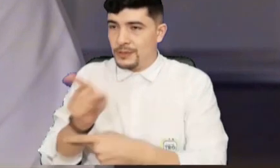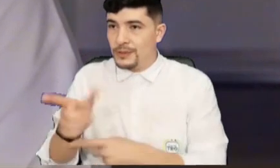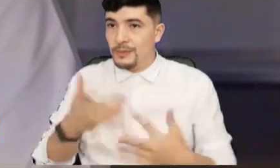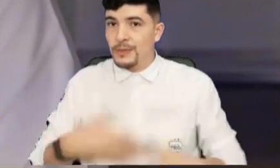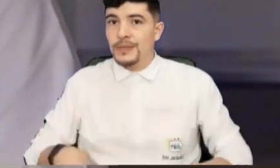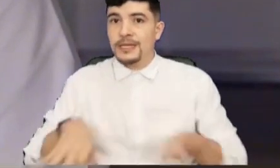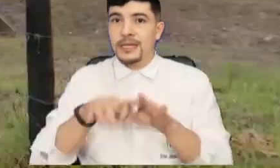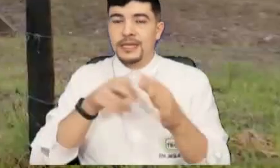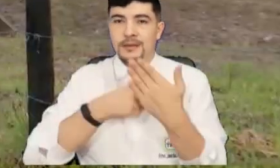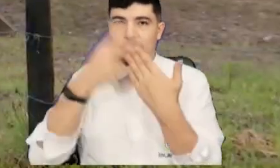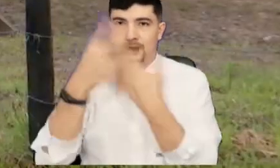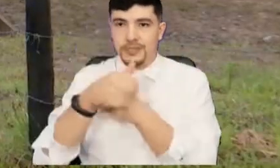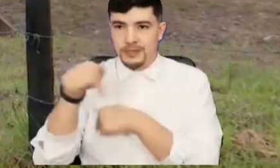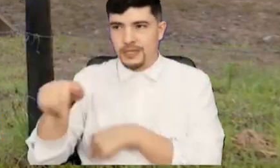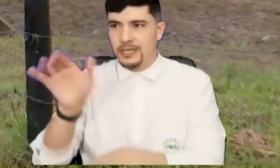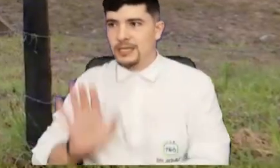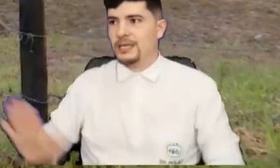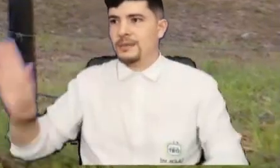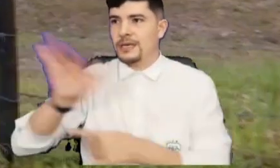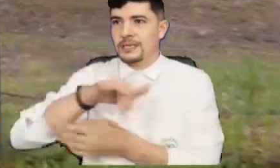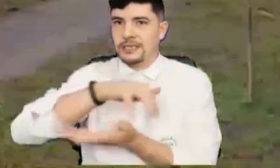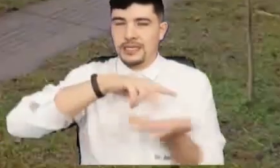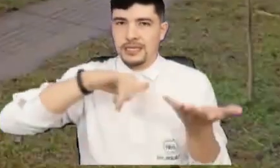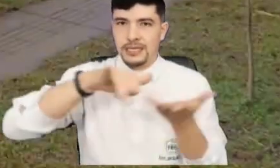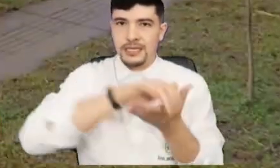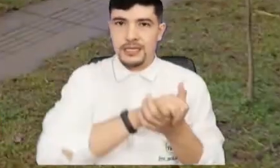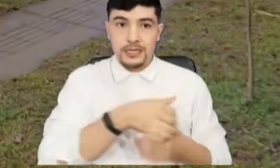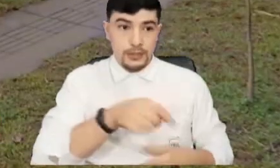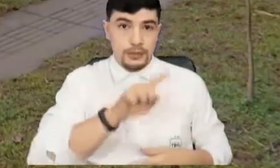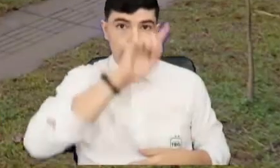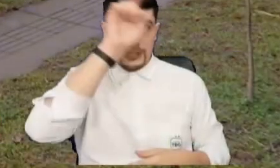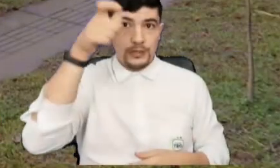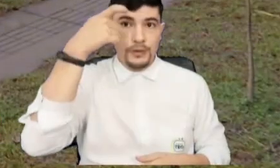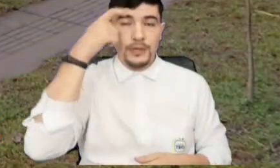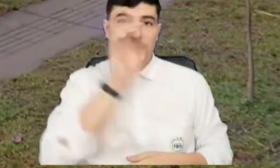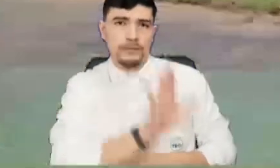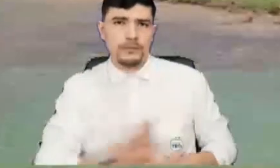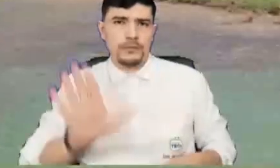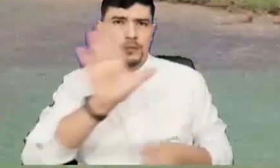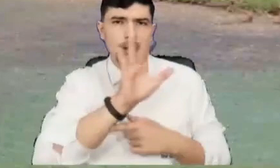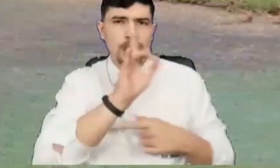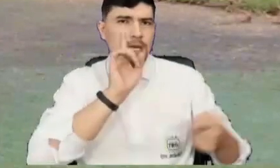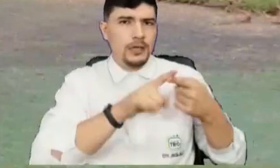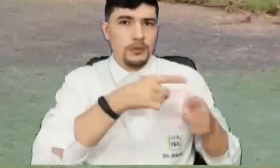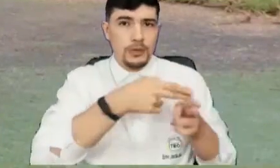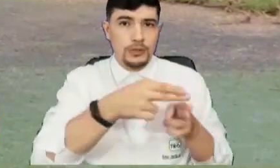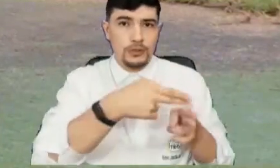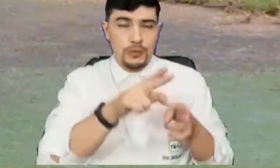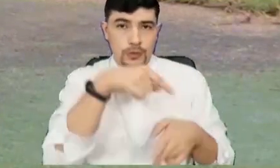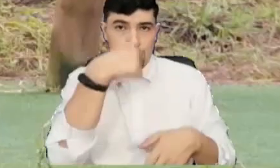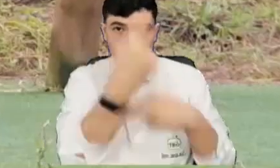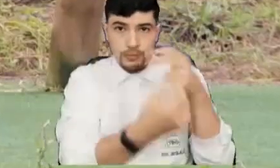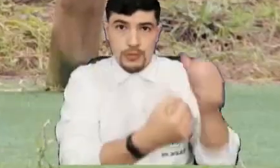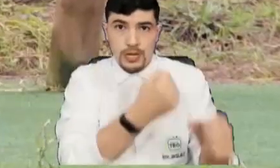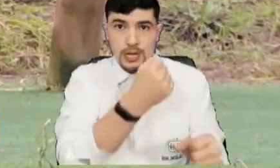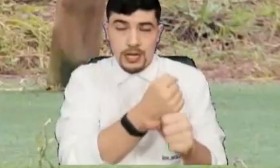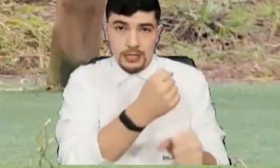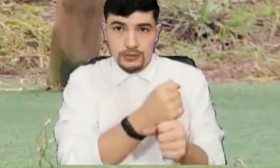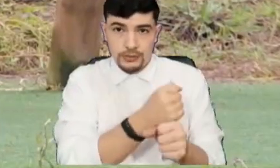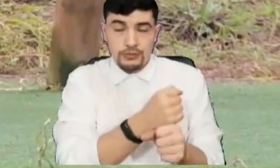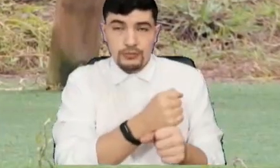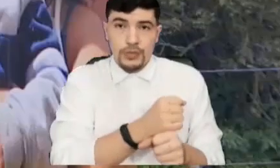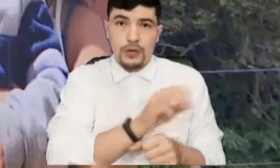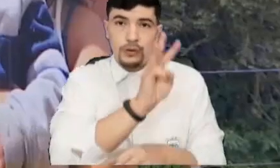de nuestro departamento de Santander. El gobierno departamental se ha propuesto que en los próximos años, en los 87 municipios, se realizarán